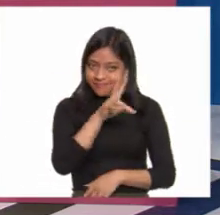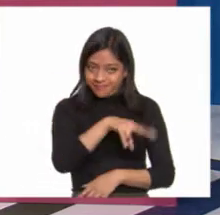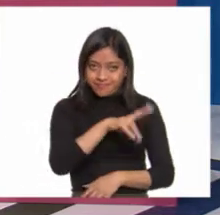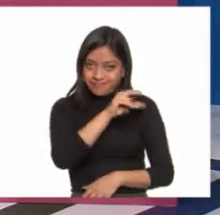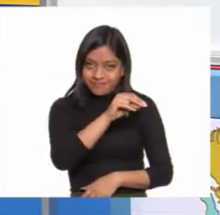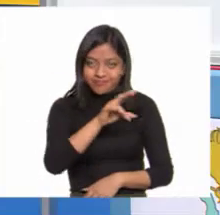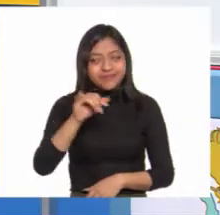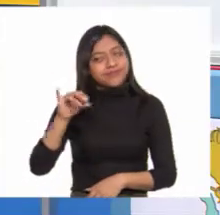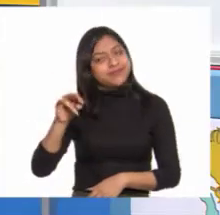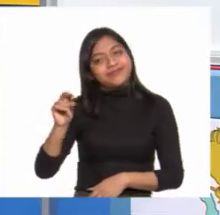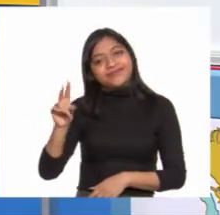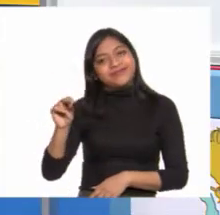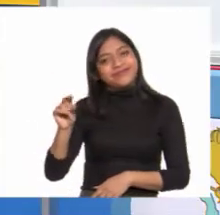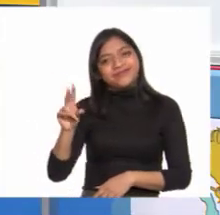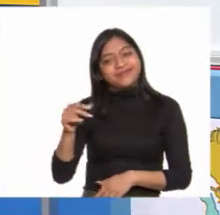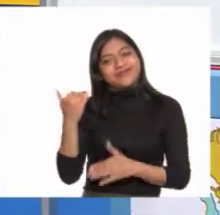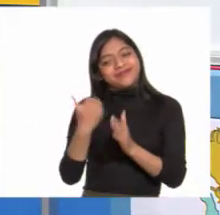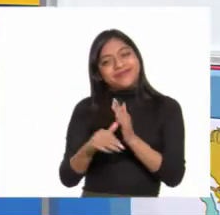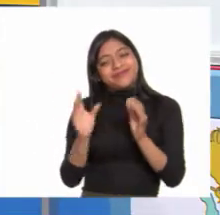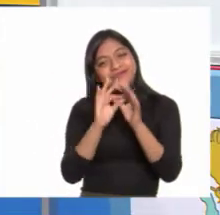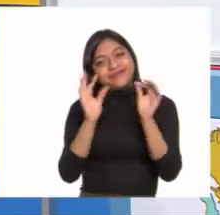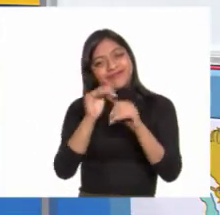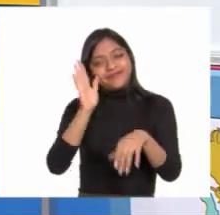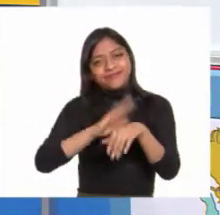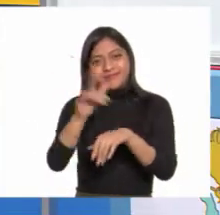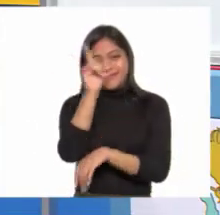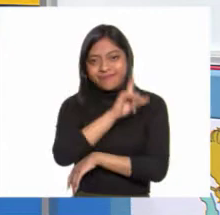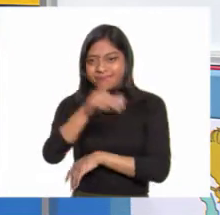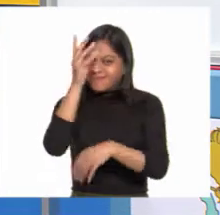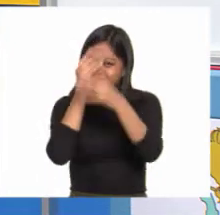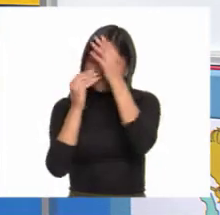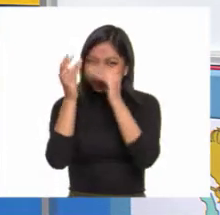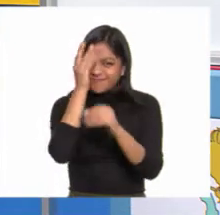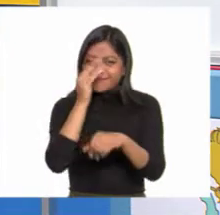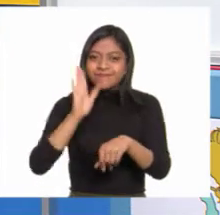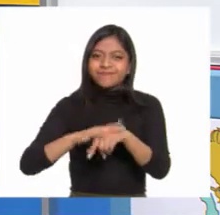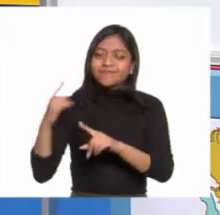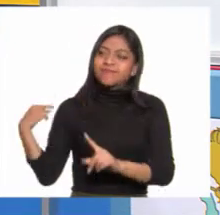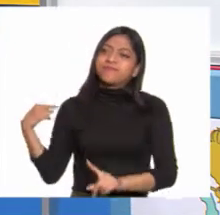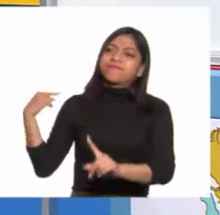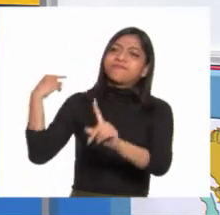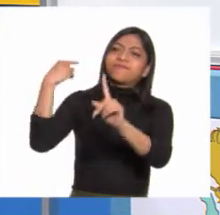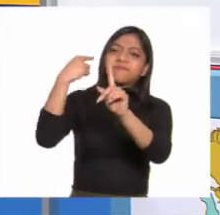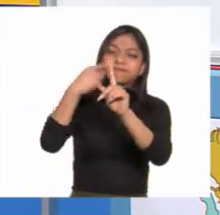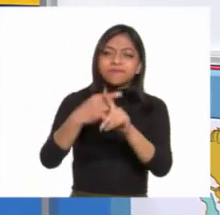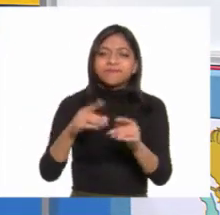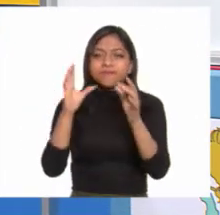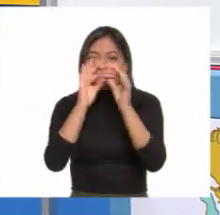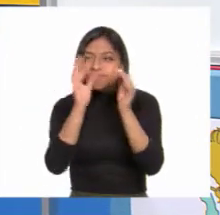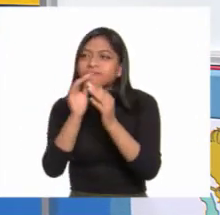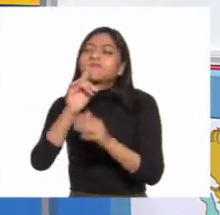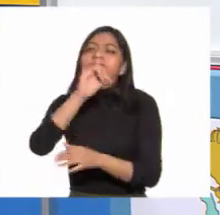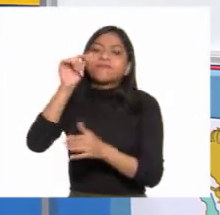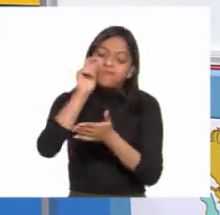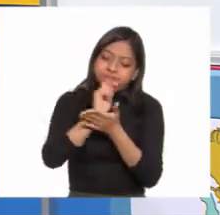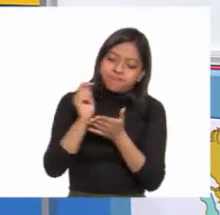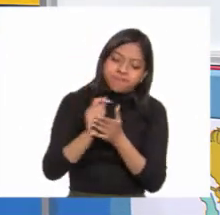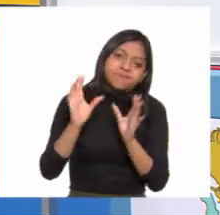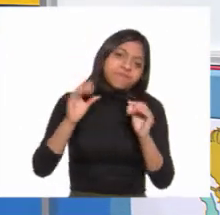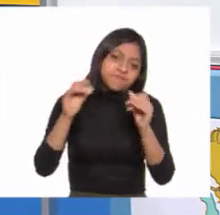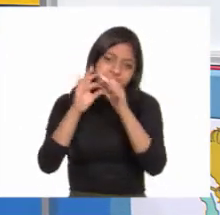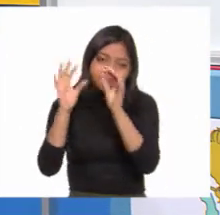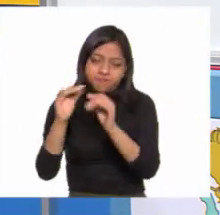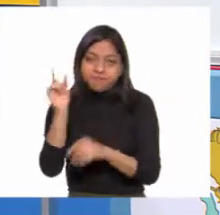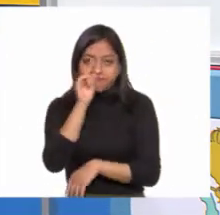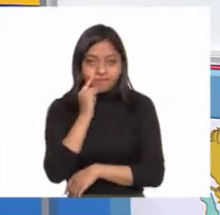maestro? No, claro que no, claro que no. Vamos a seguir explorando y recordando lo que sabemos de las descripciones. Y para eso, les